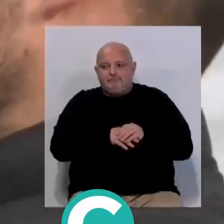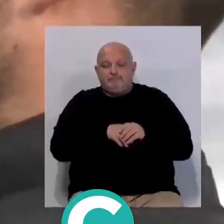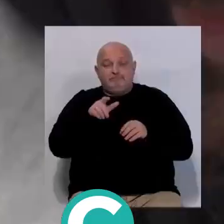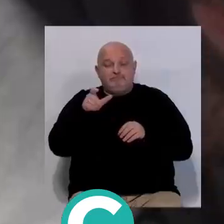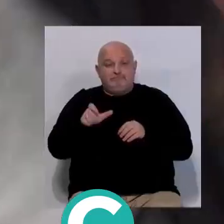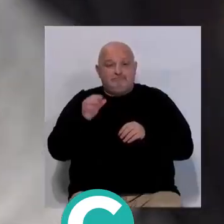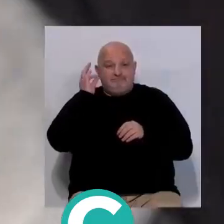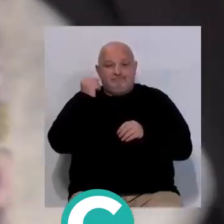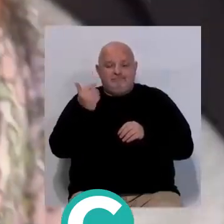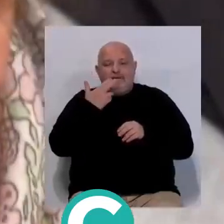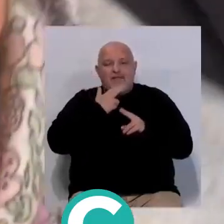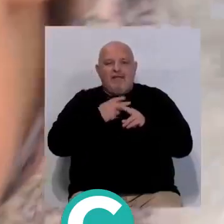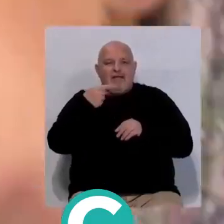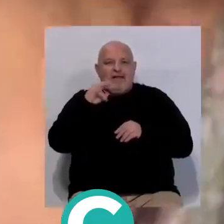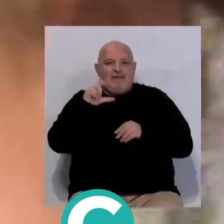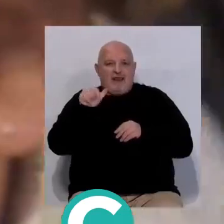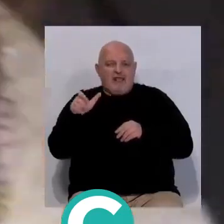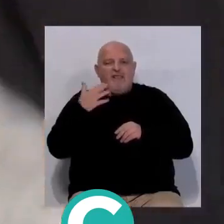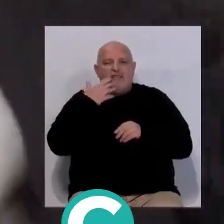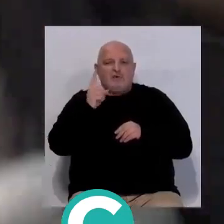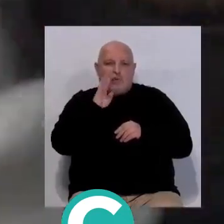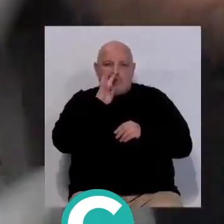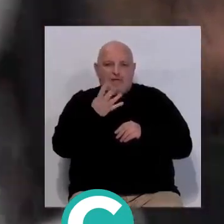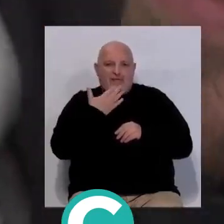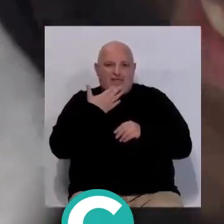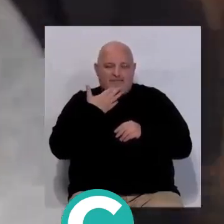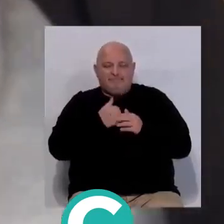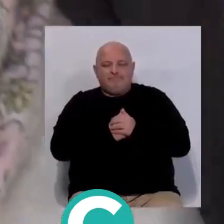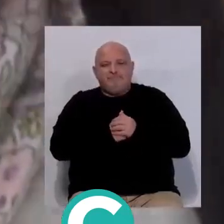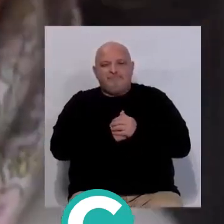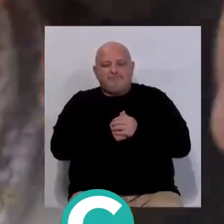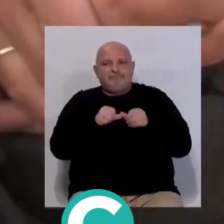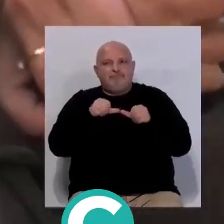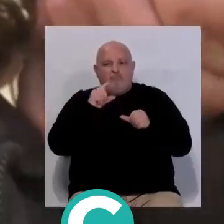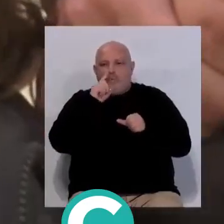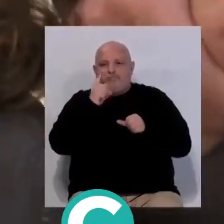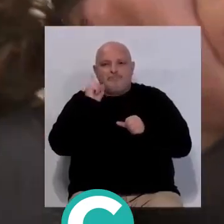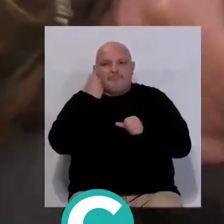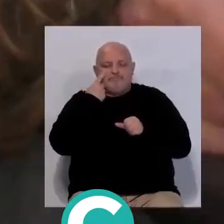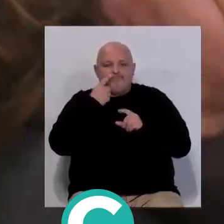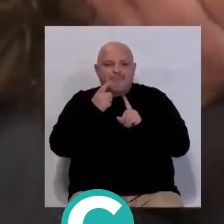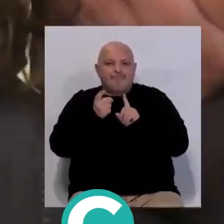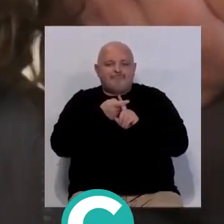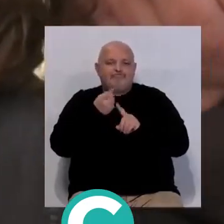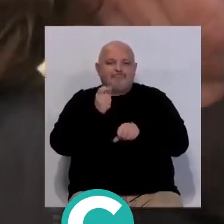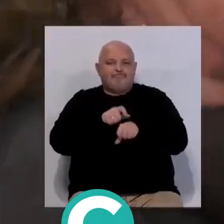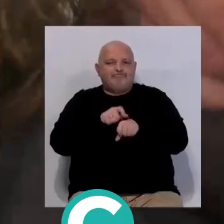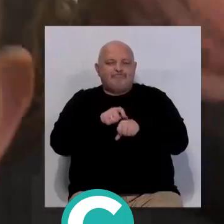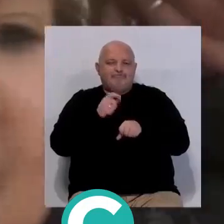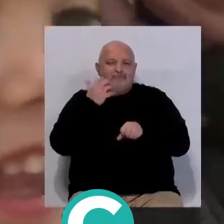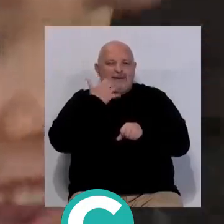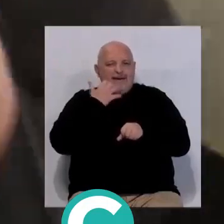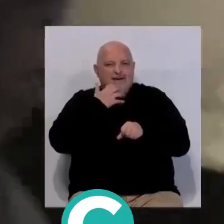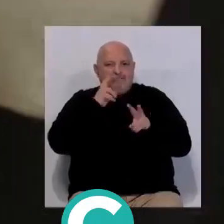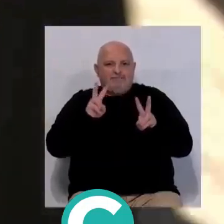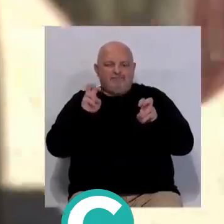Esta pequeña se llama Gabriela y tiene solo 4 añitos. Hace uno fue diagnosticada con una enfermedad